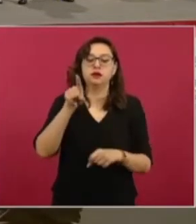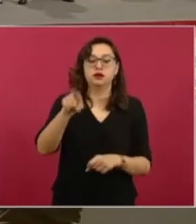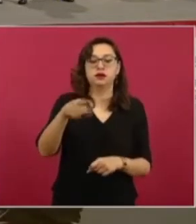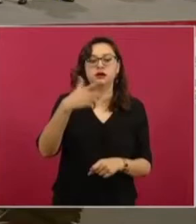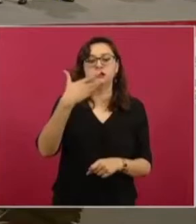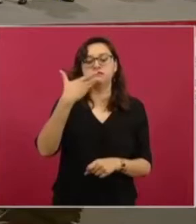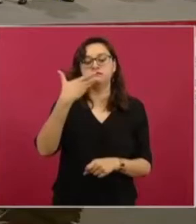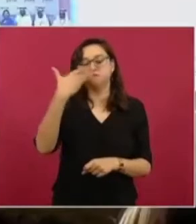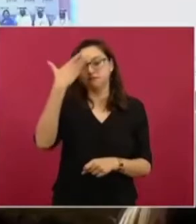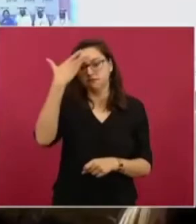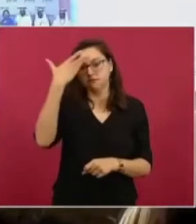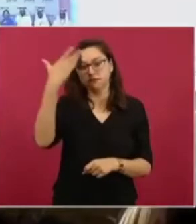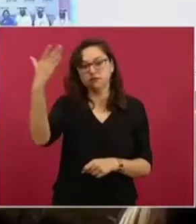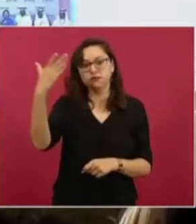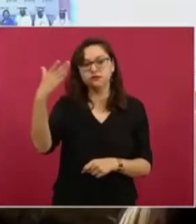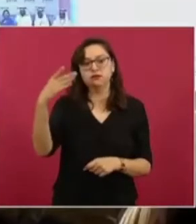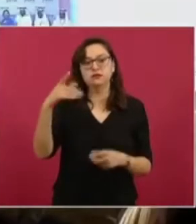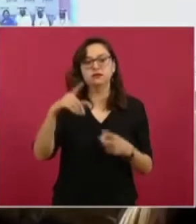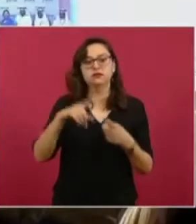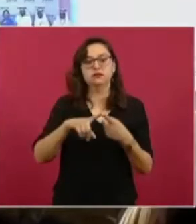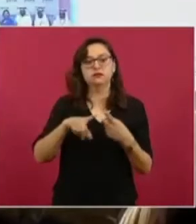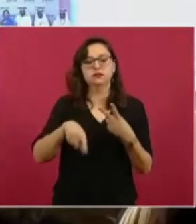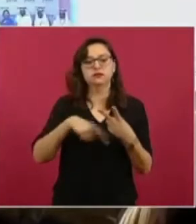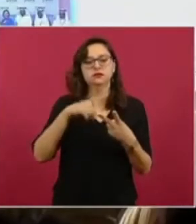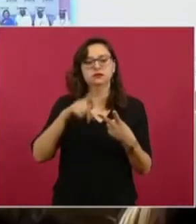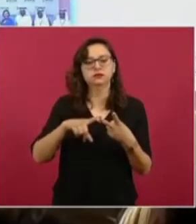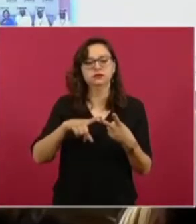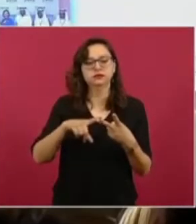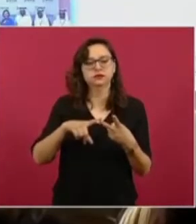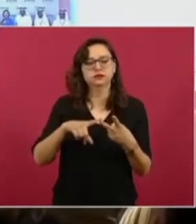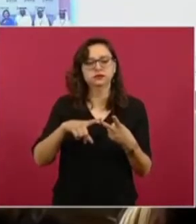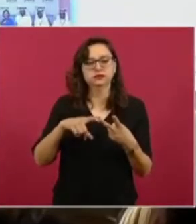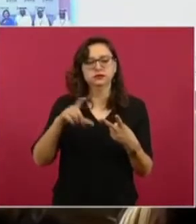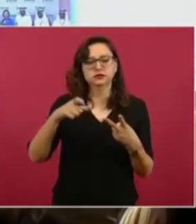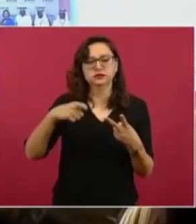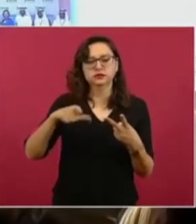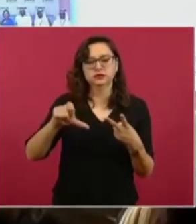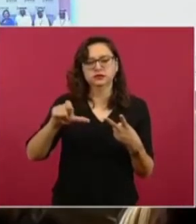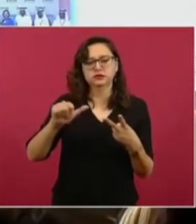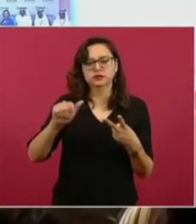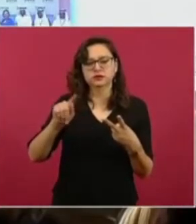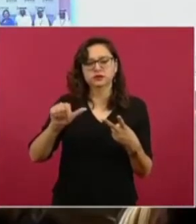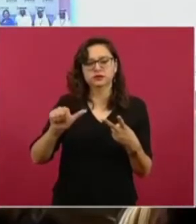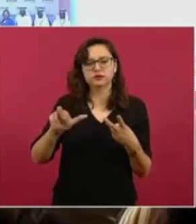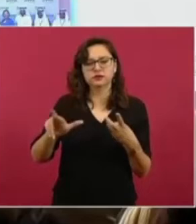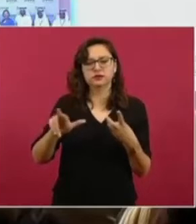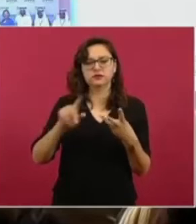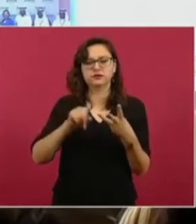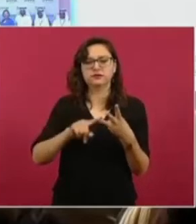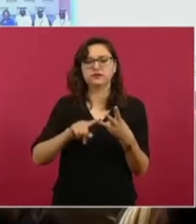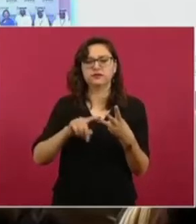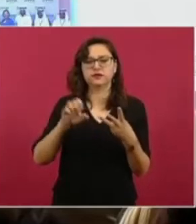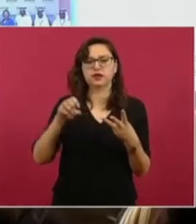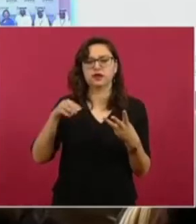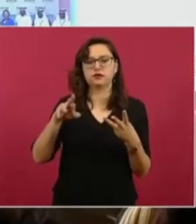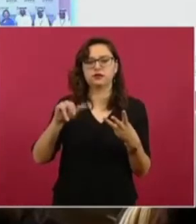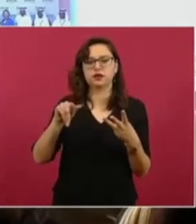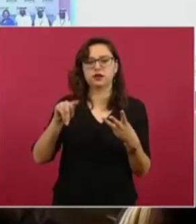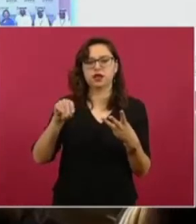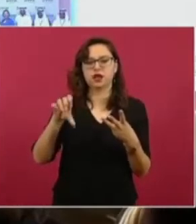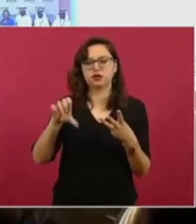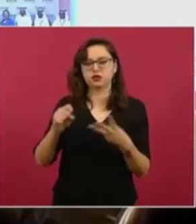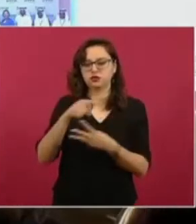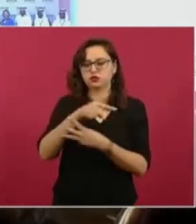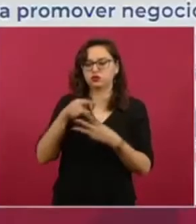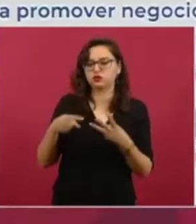Saudita, Qatar, Emiratos Árabes Unidos, que son 3 de los fondos soberanos más grandes del mundo para acelerar la recuperación económica de